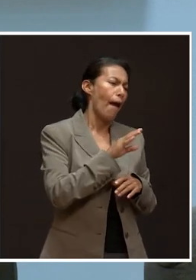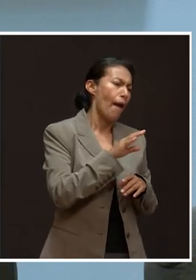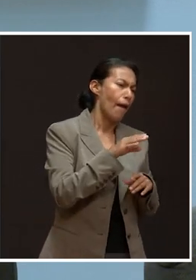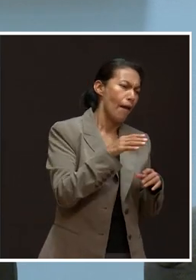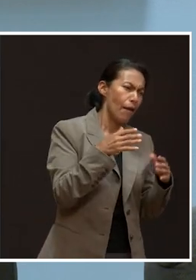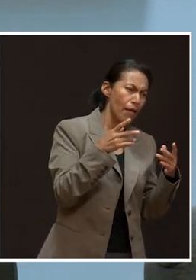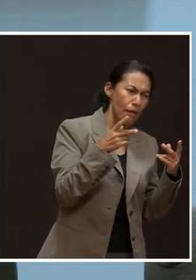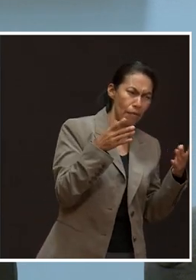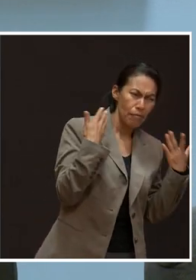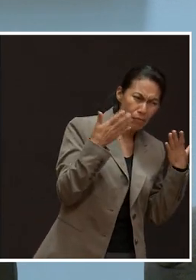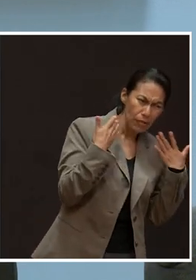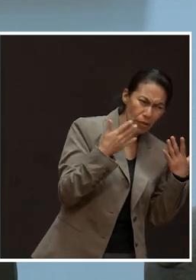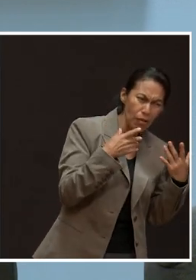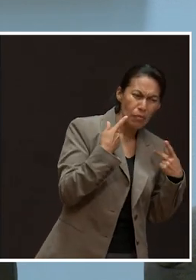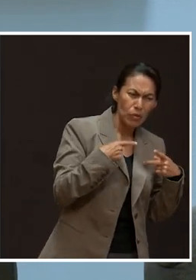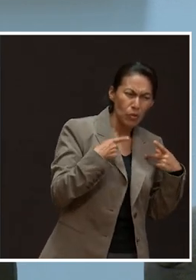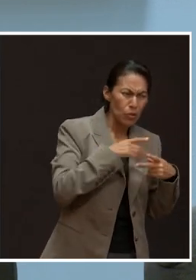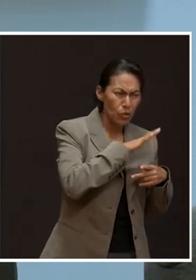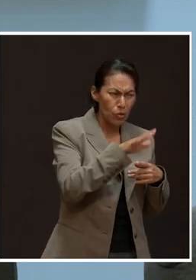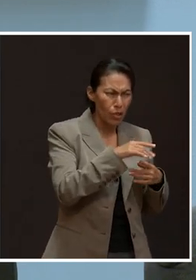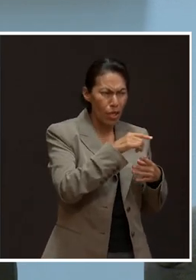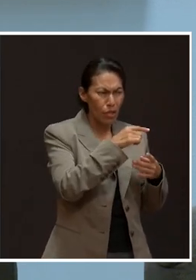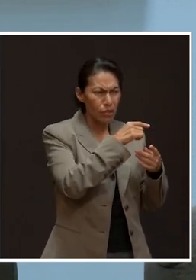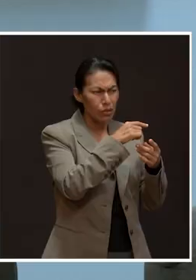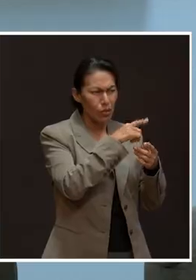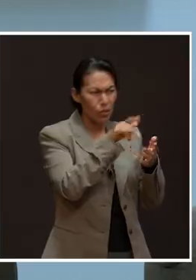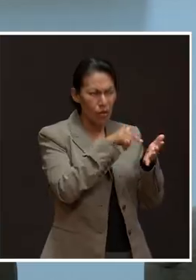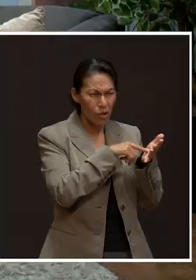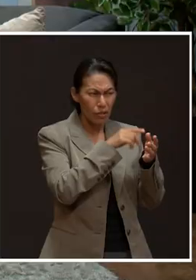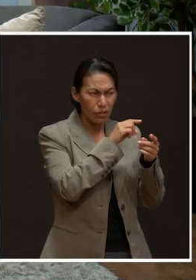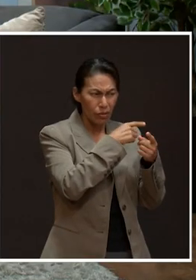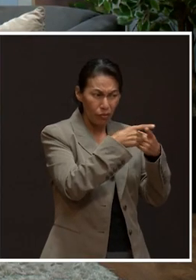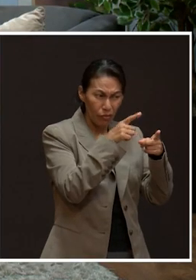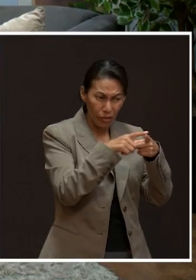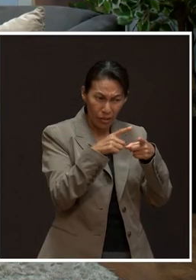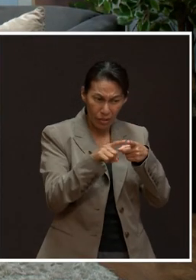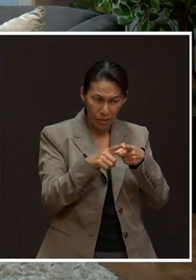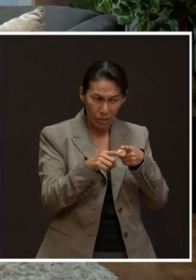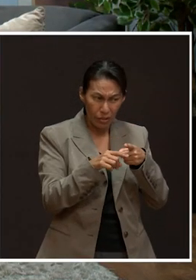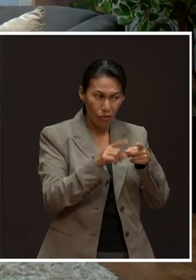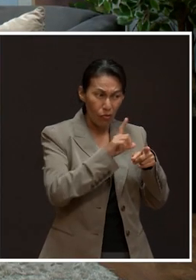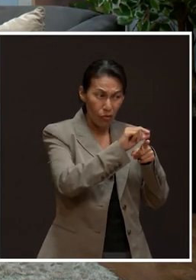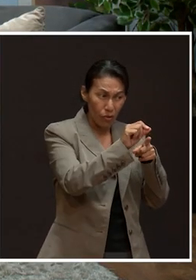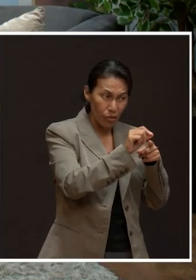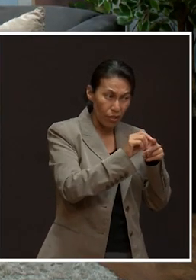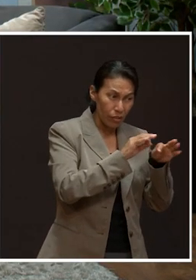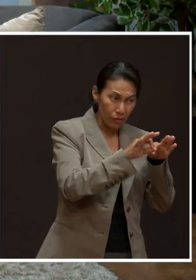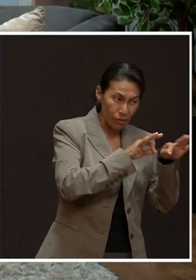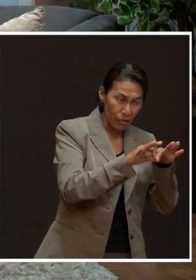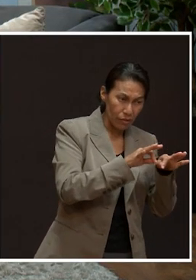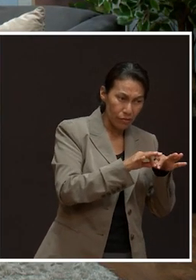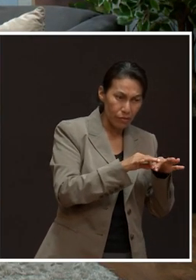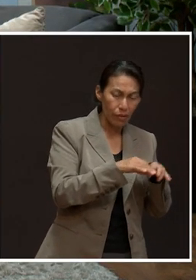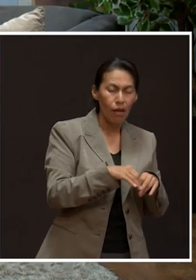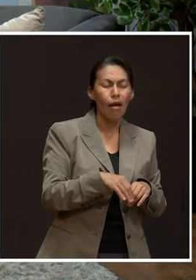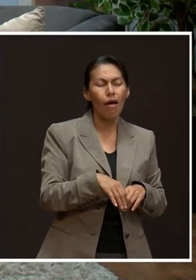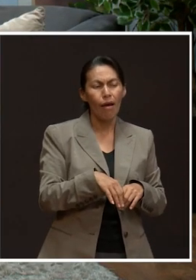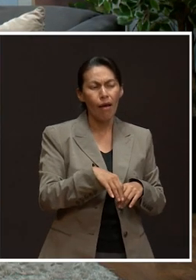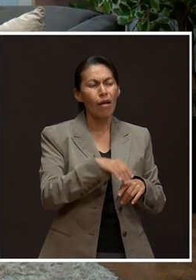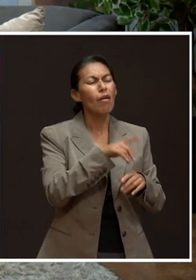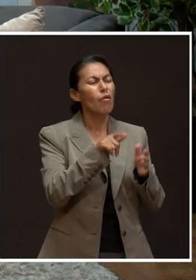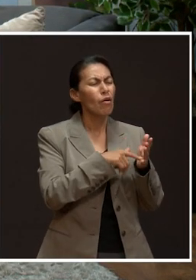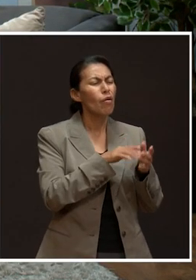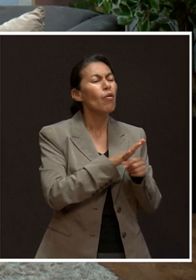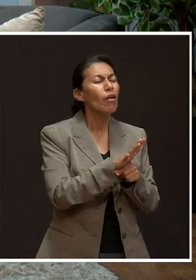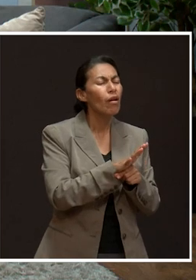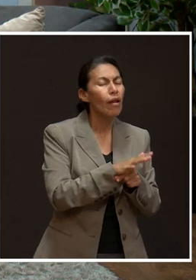la República para que trabajen distribuyendo esta literatura. Ajá. Y entonces, esta vez te tocó, ¿dónde me dices? En Tiapa,